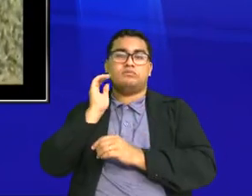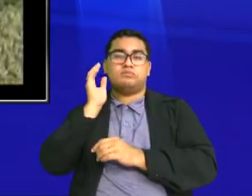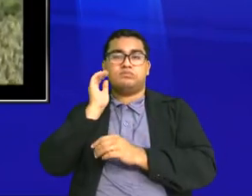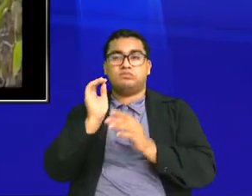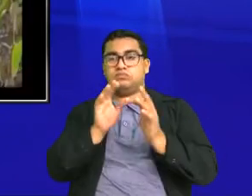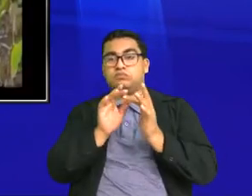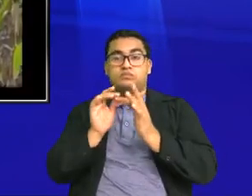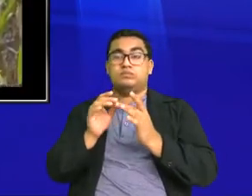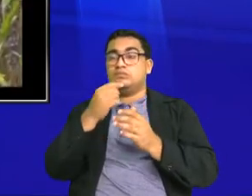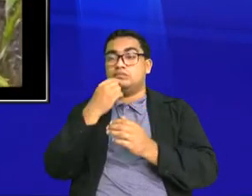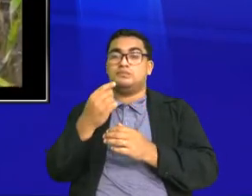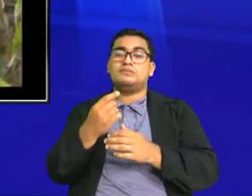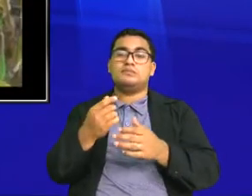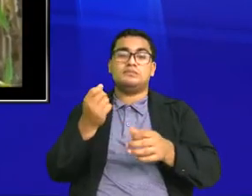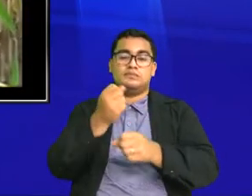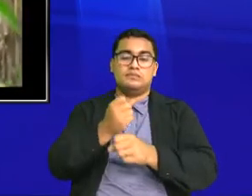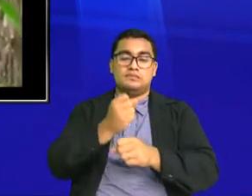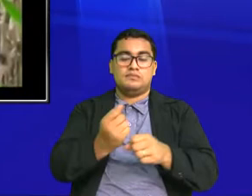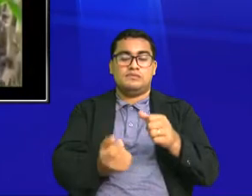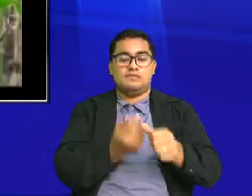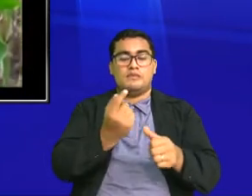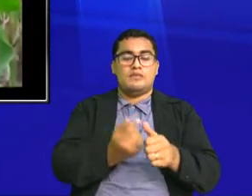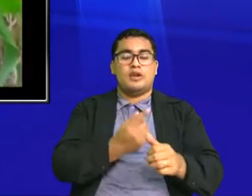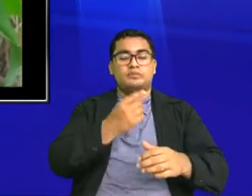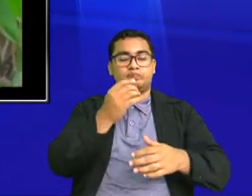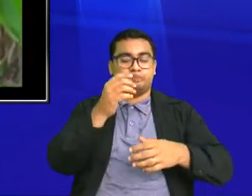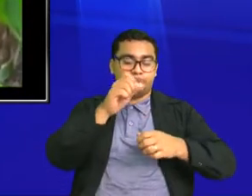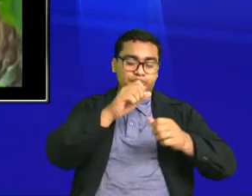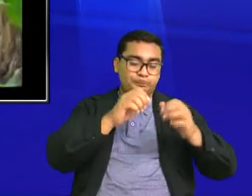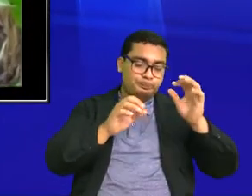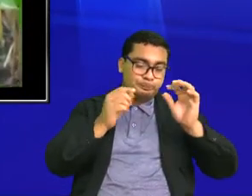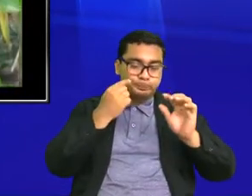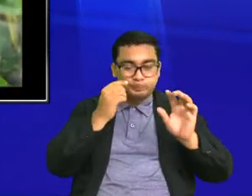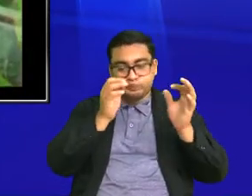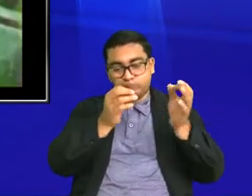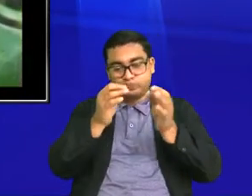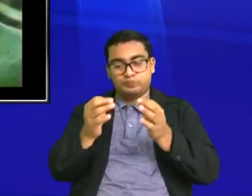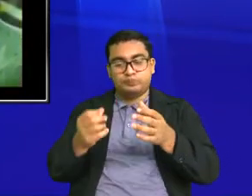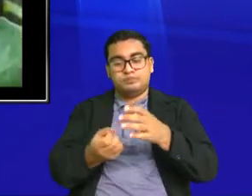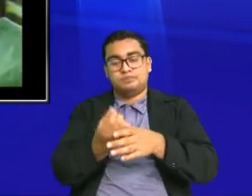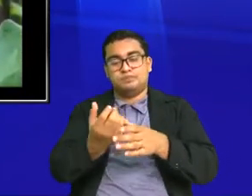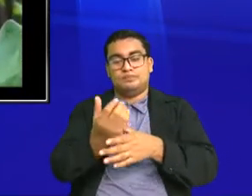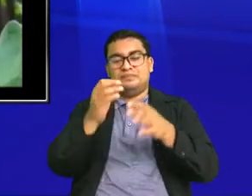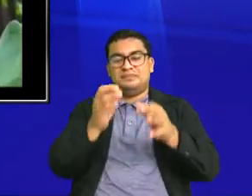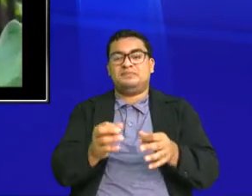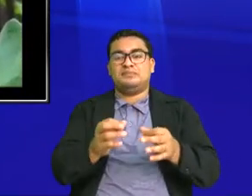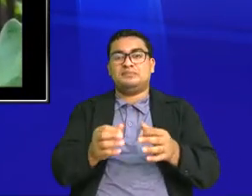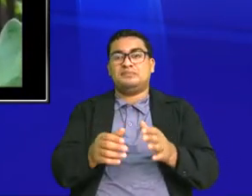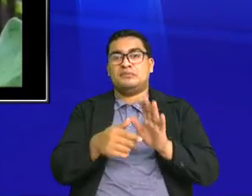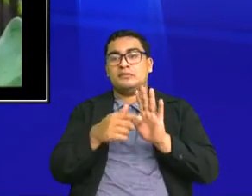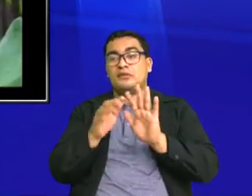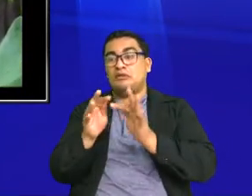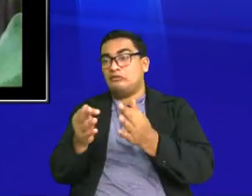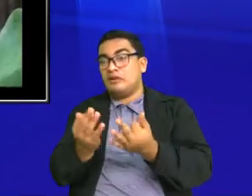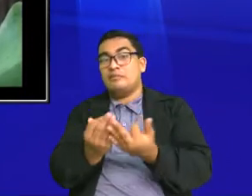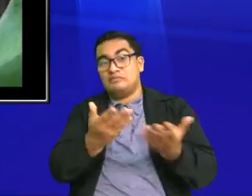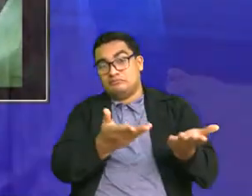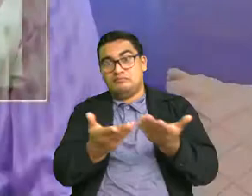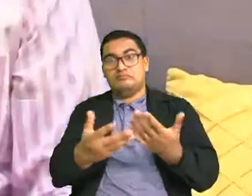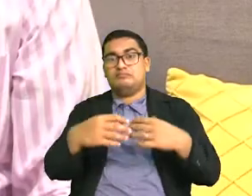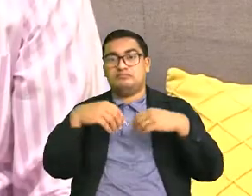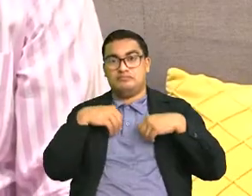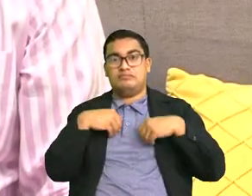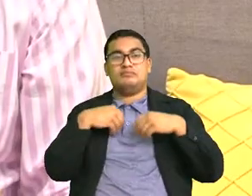logramos validar primero esta tecnología para ver si esa se adaptaba a esas condiciones para ver si la familia el acepta también sus